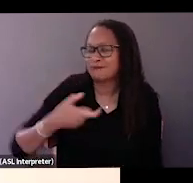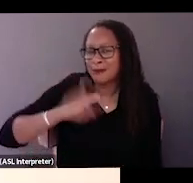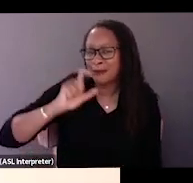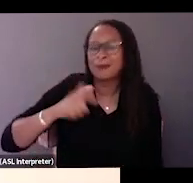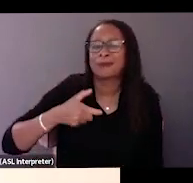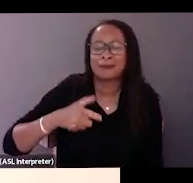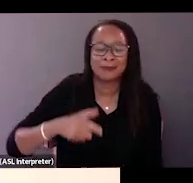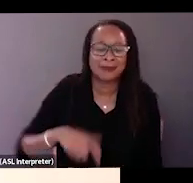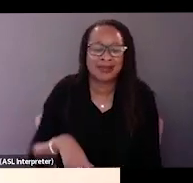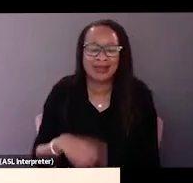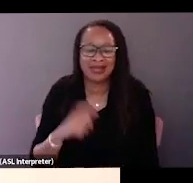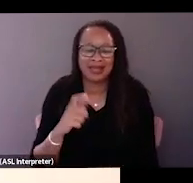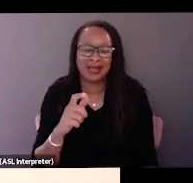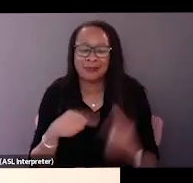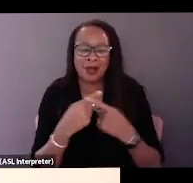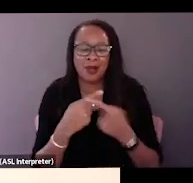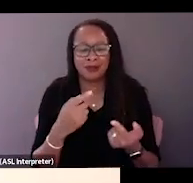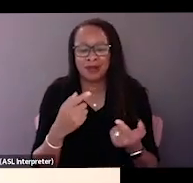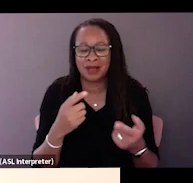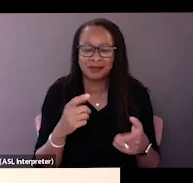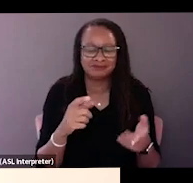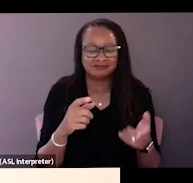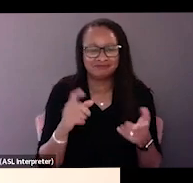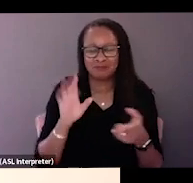Eh, pero a nivel